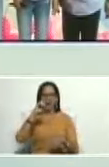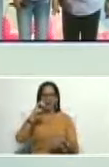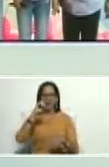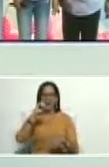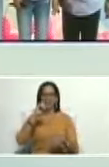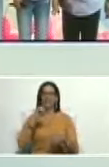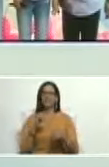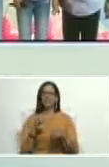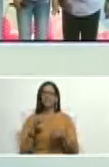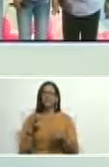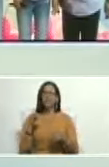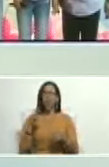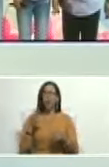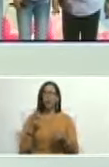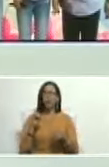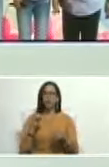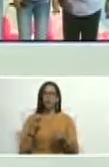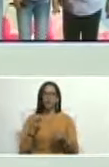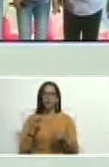el padre de mi mamá,